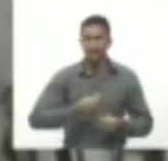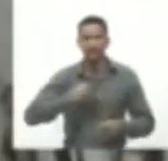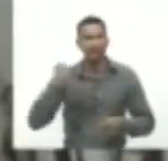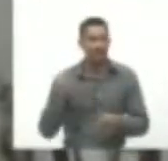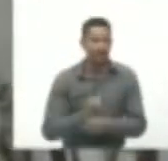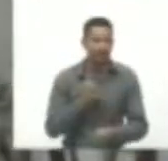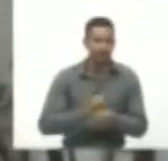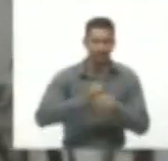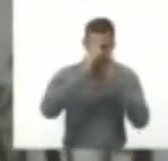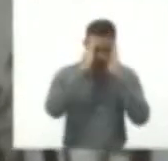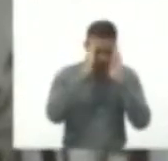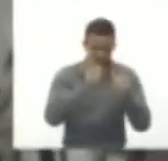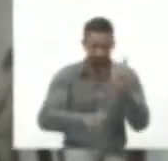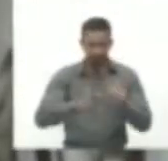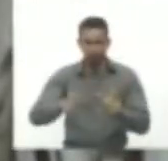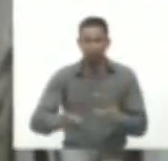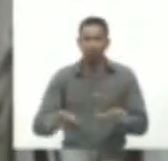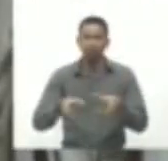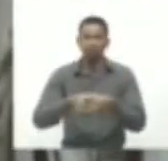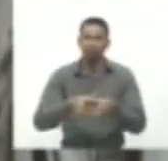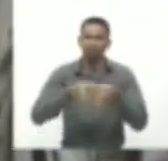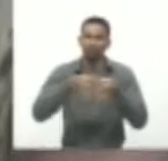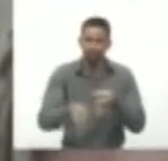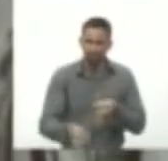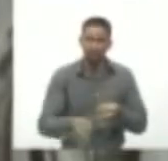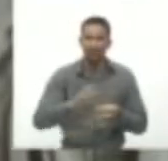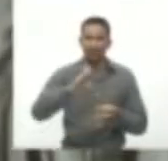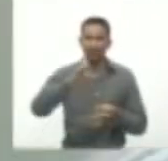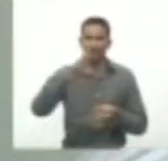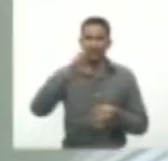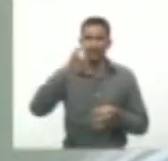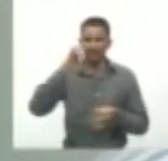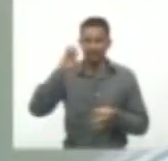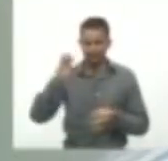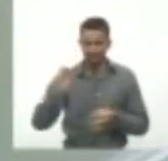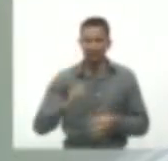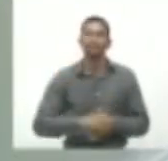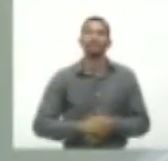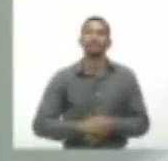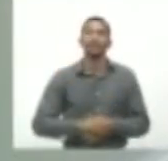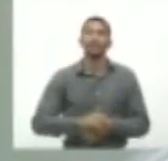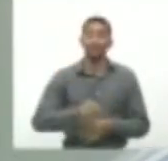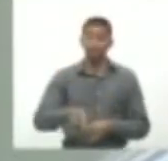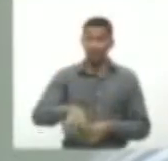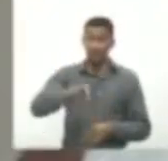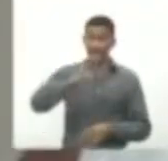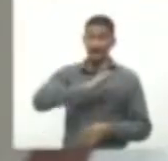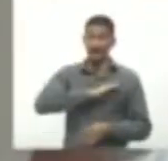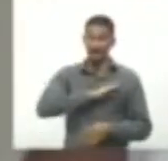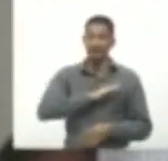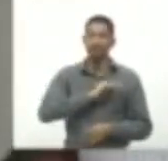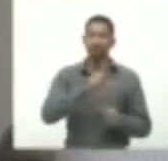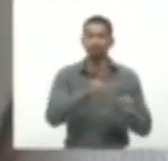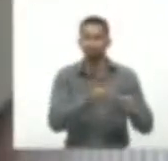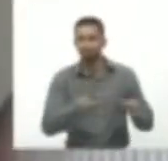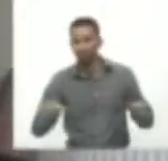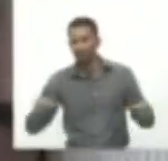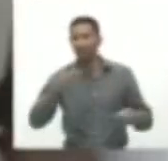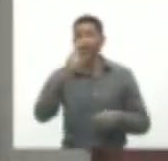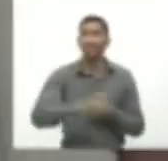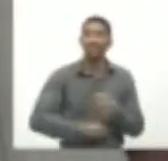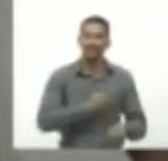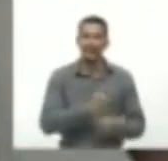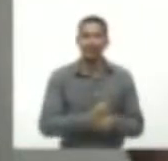a trabajar por los ceretianos, con los ceretianos y para los ceretianos. El alcalde electo gobernará por 3 años porque su sobrino Salín Chaui